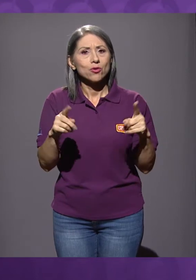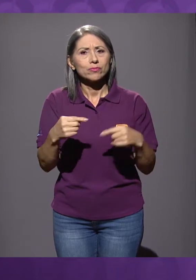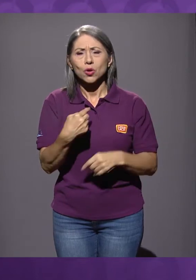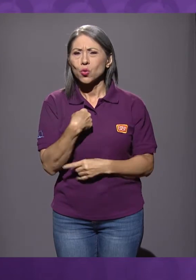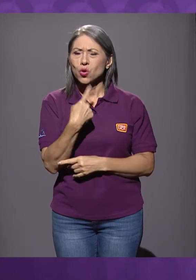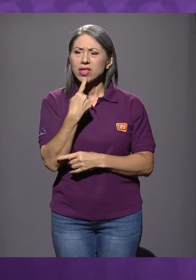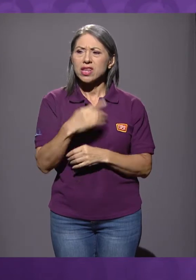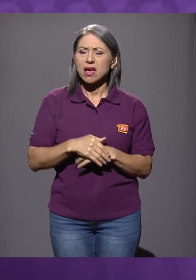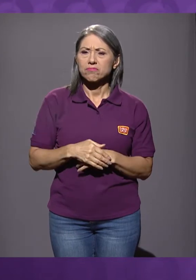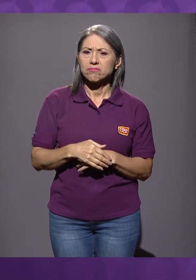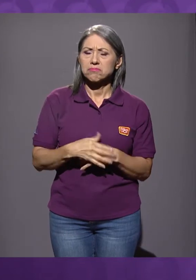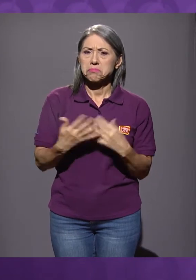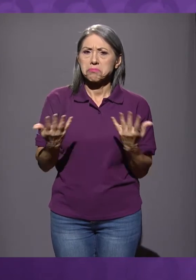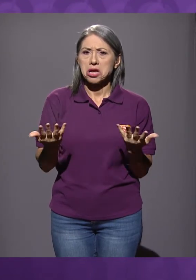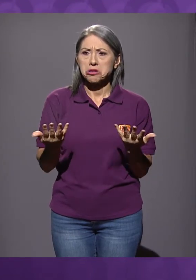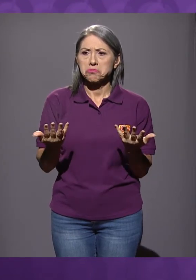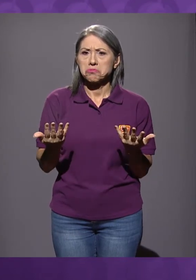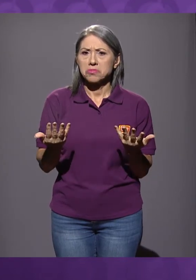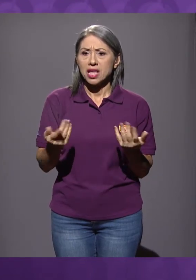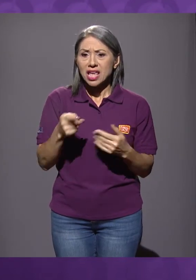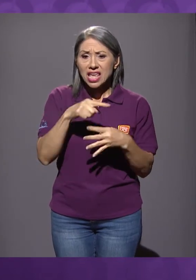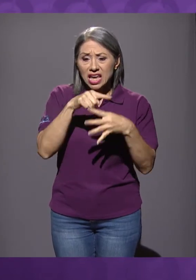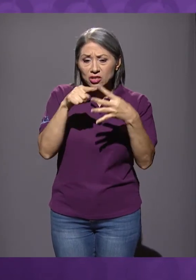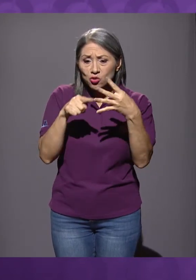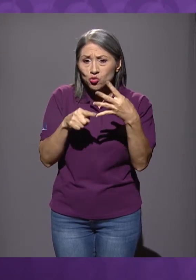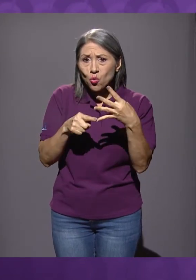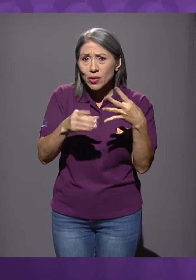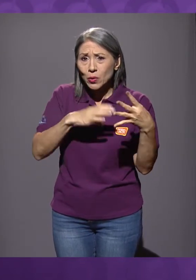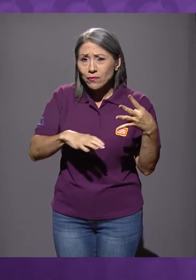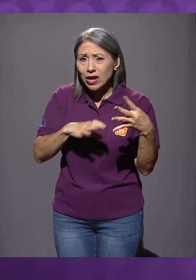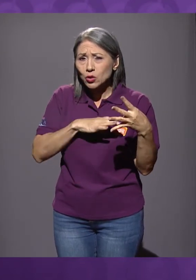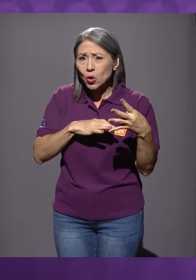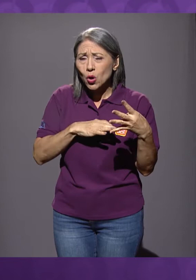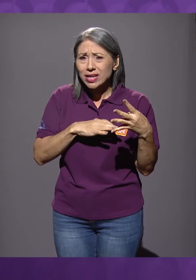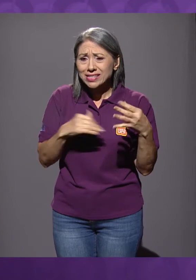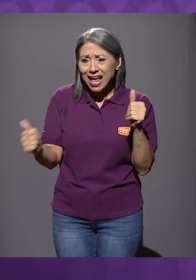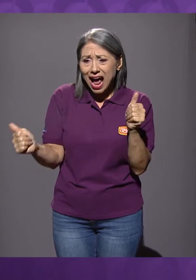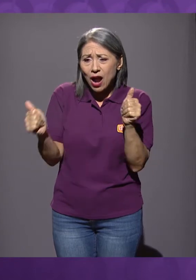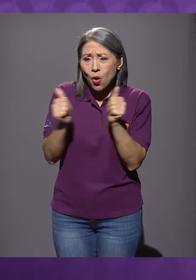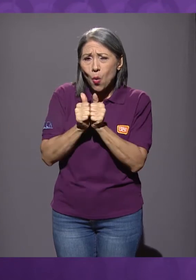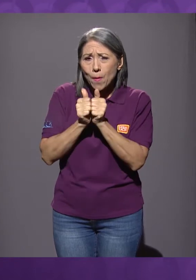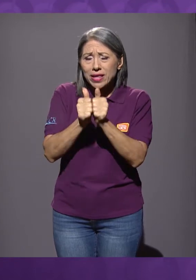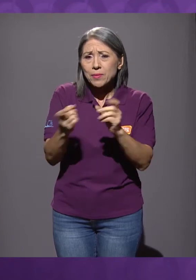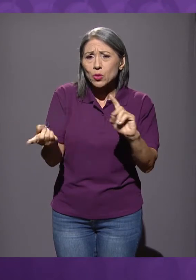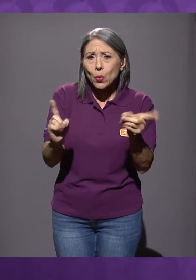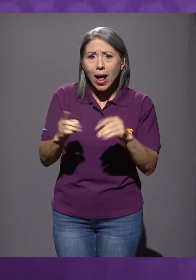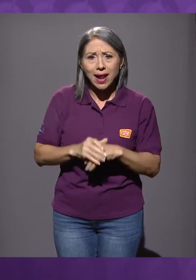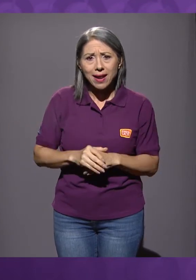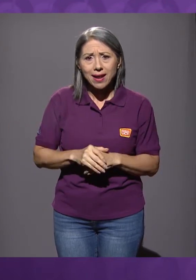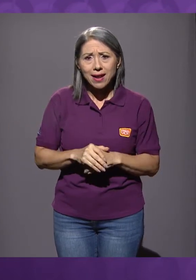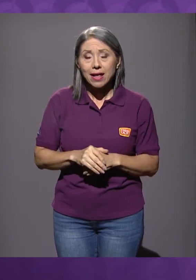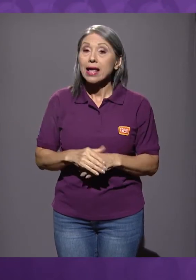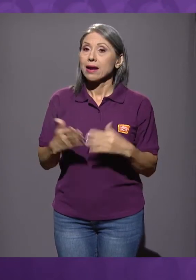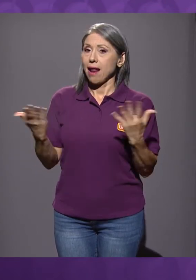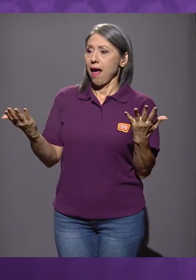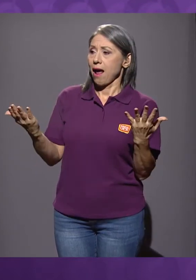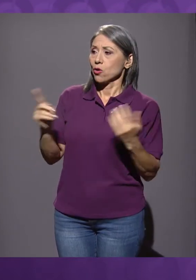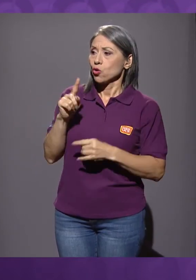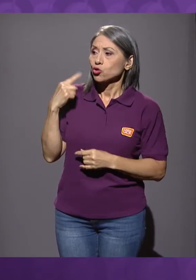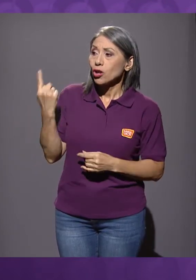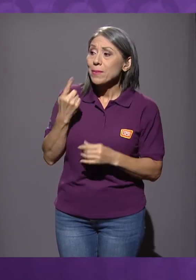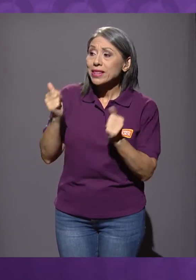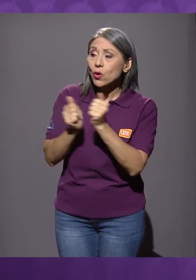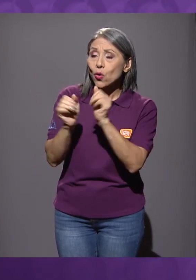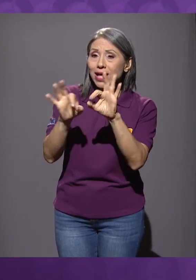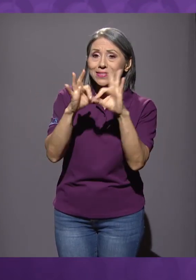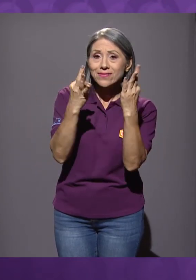uno diría, bueno, ¿y cuál ha sido el acompañamiento en esos 4 factores para que realmente existan? Claro, y no solamente existan? con las familias, sino si